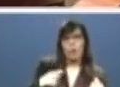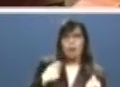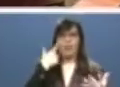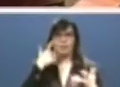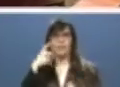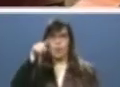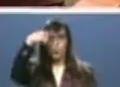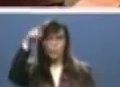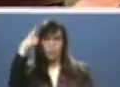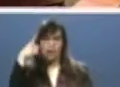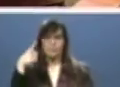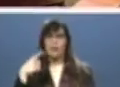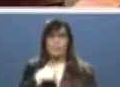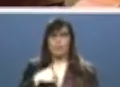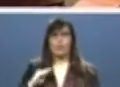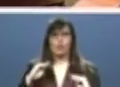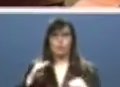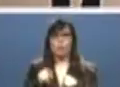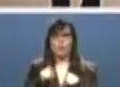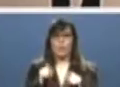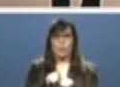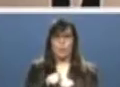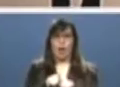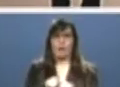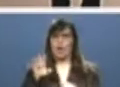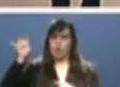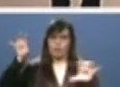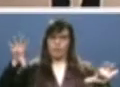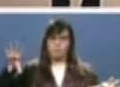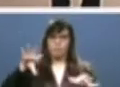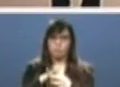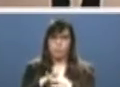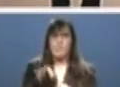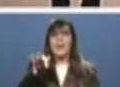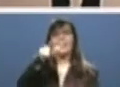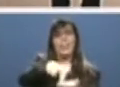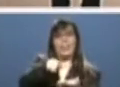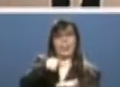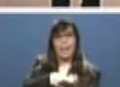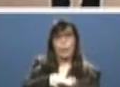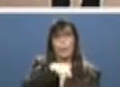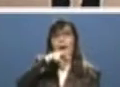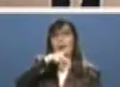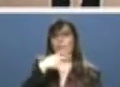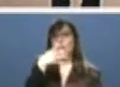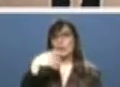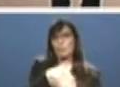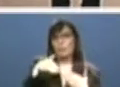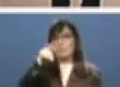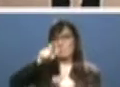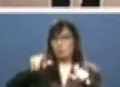cultural, su papel de nexo entre dos continentes y una lengua que hablan 400 millones de personas, es